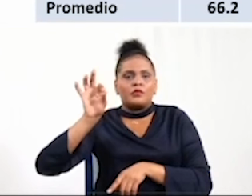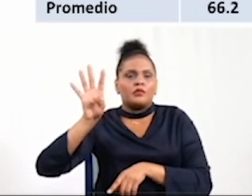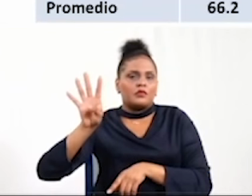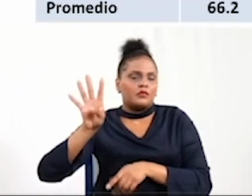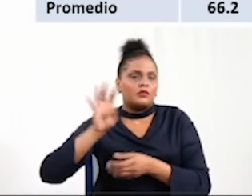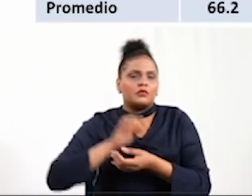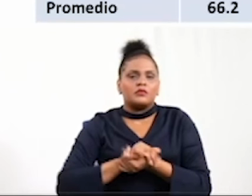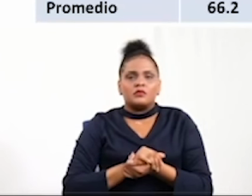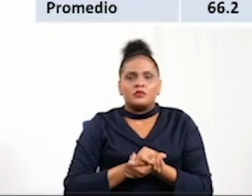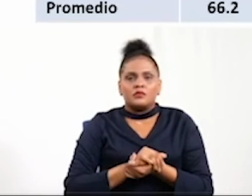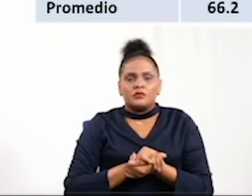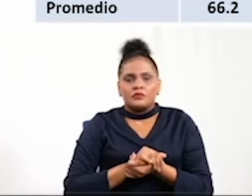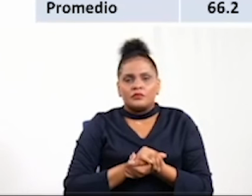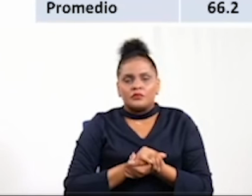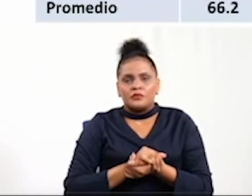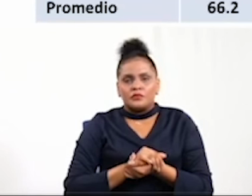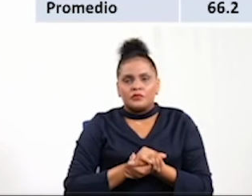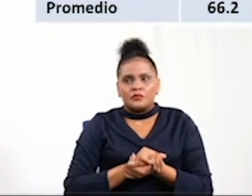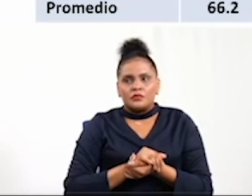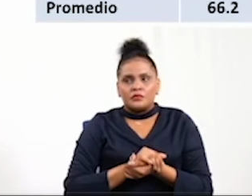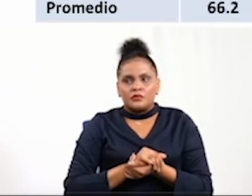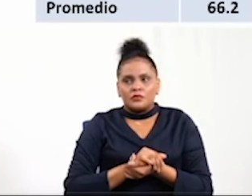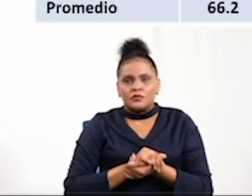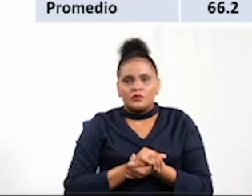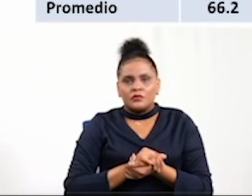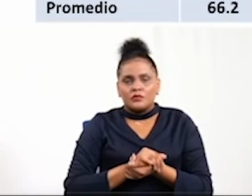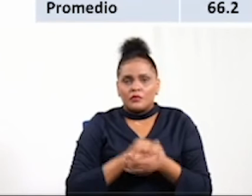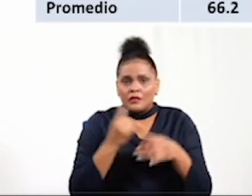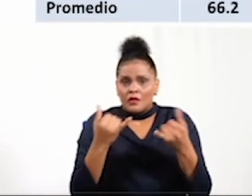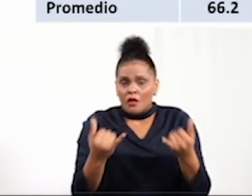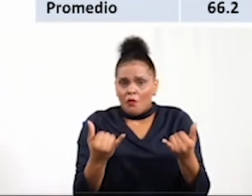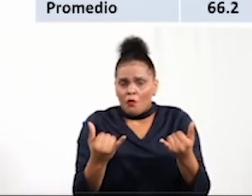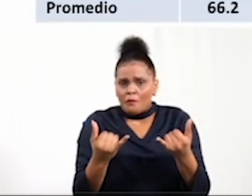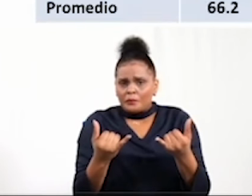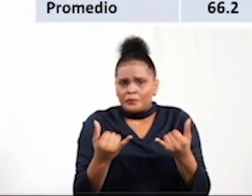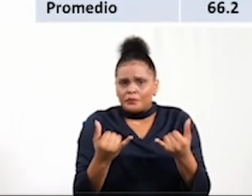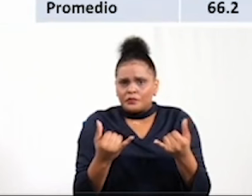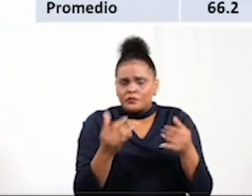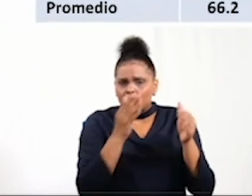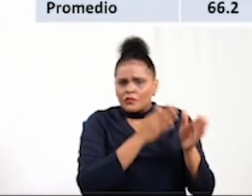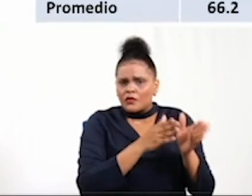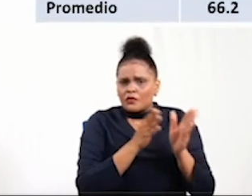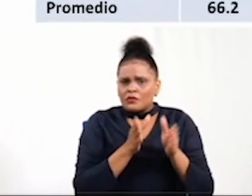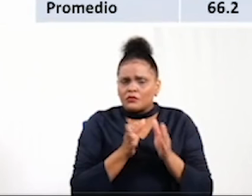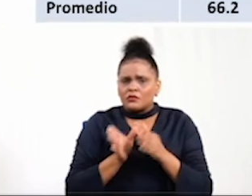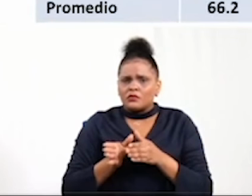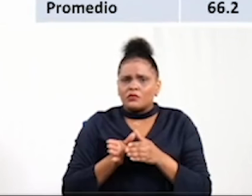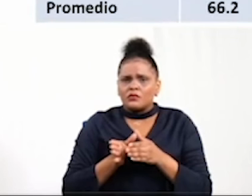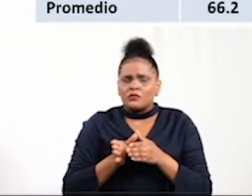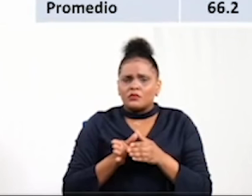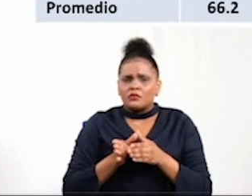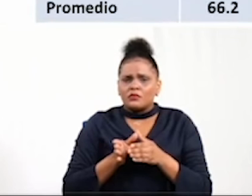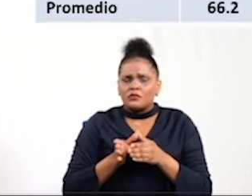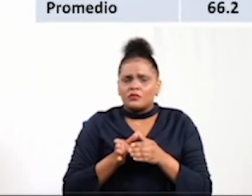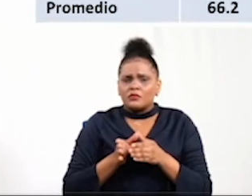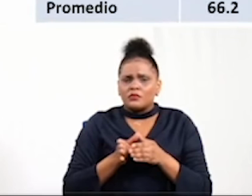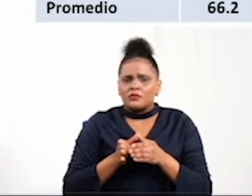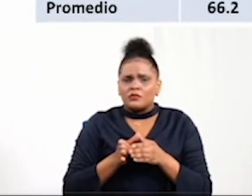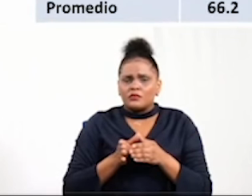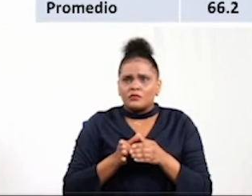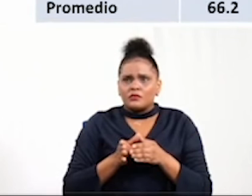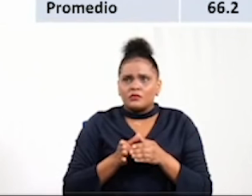bueno un país también que está digamos en una posición expectante con 60 puntos perú